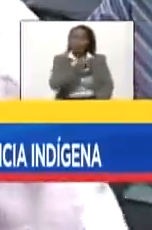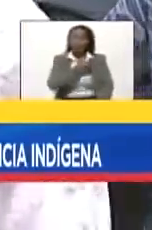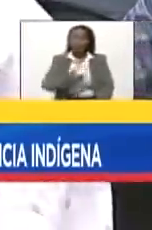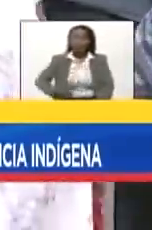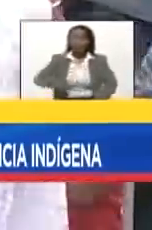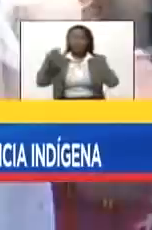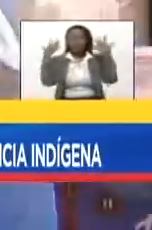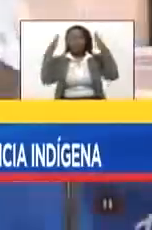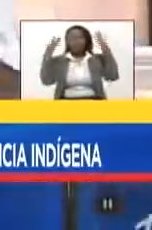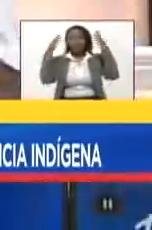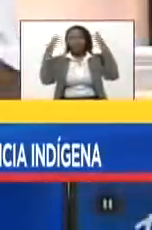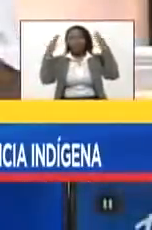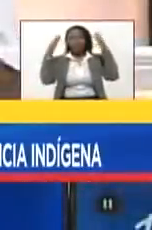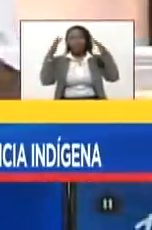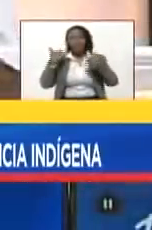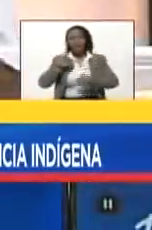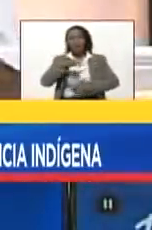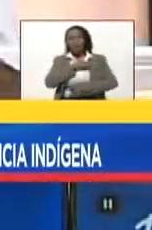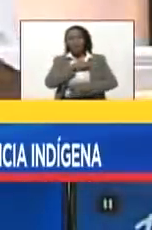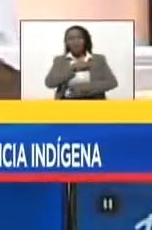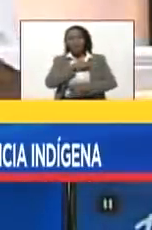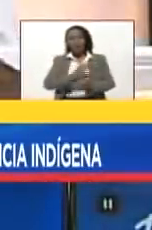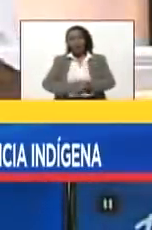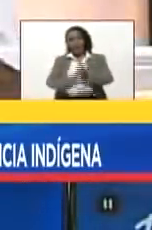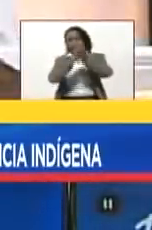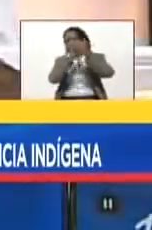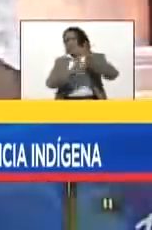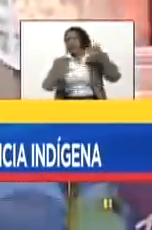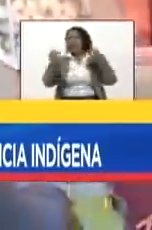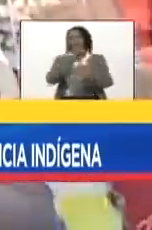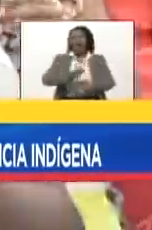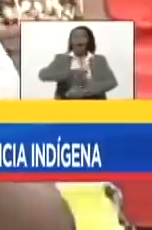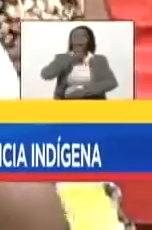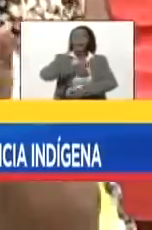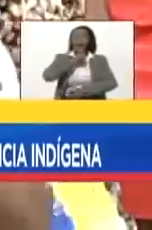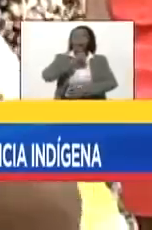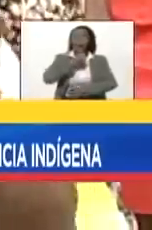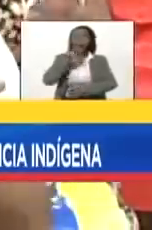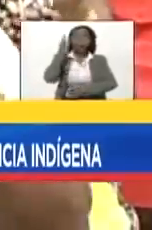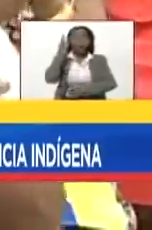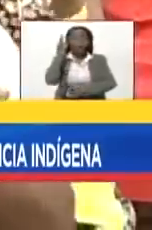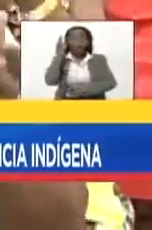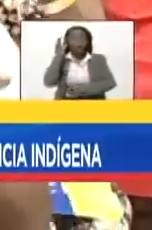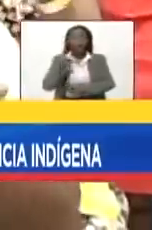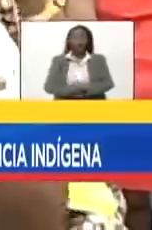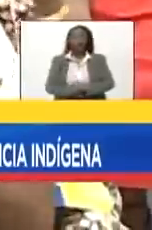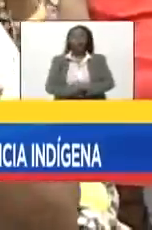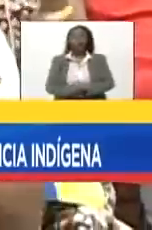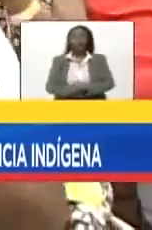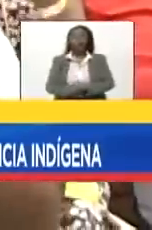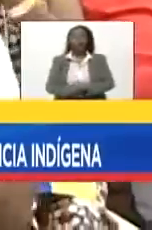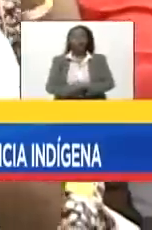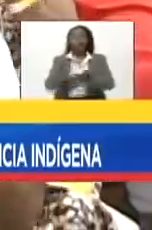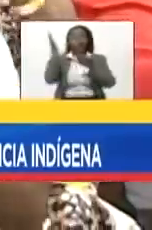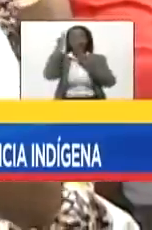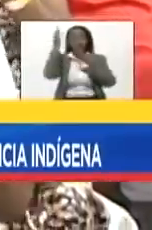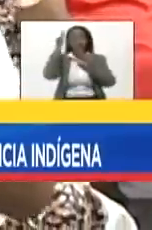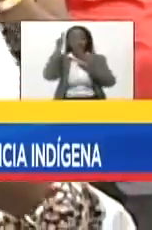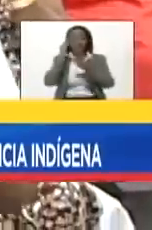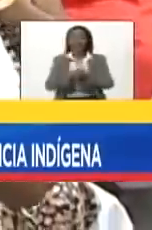Un aplauso para nuestra chamana mayor, abuela y chamana mayor,